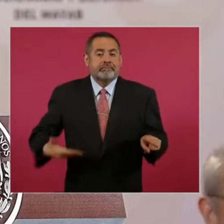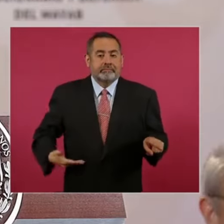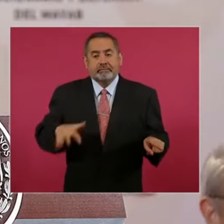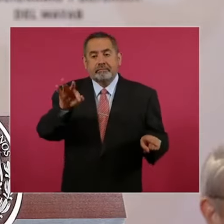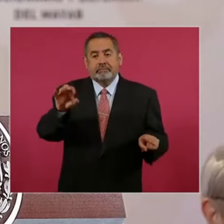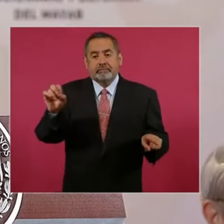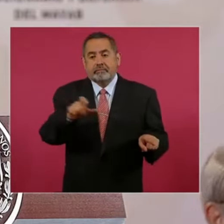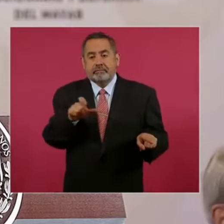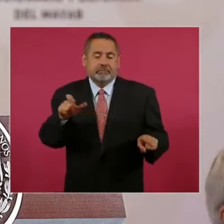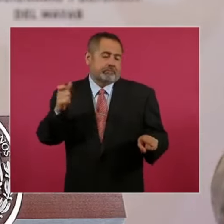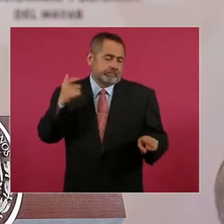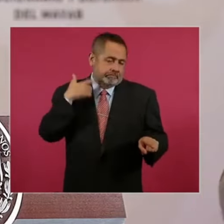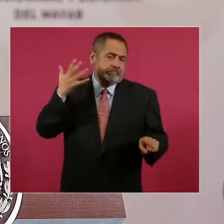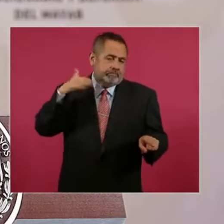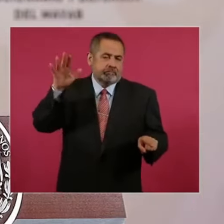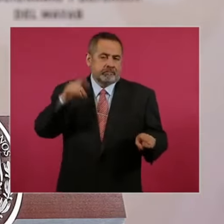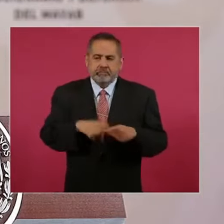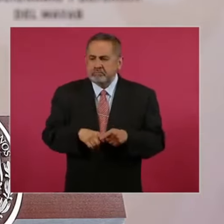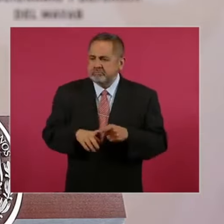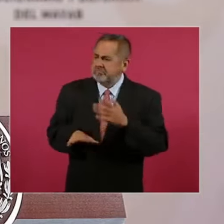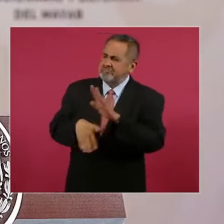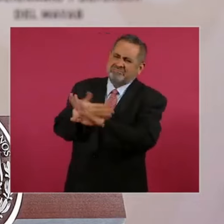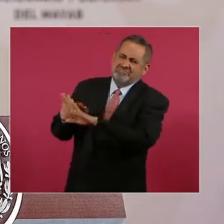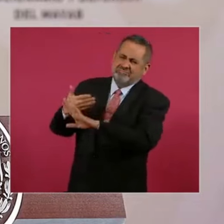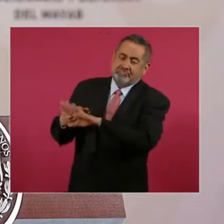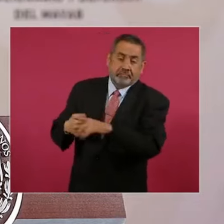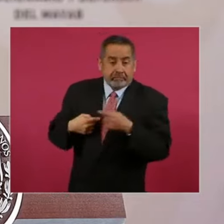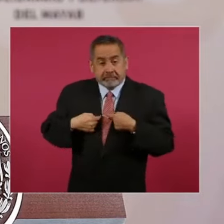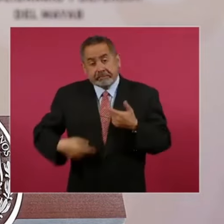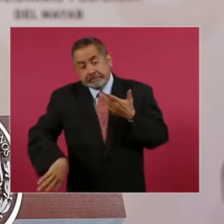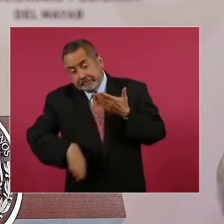decir, se me lanzó,